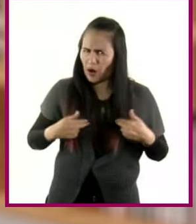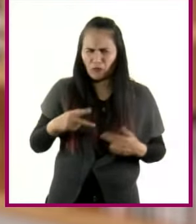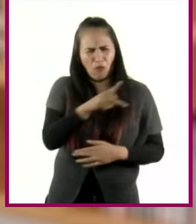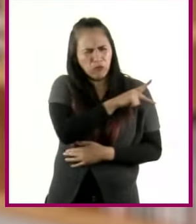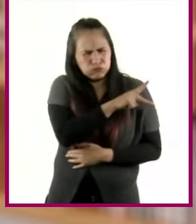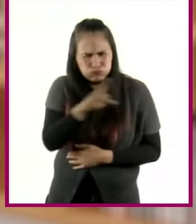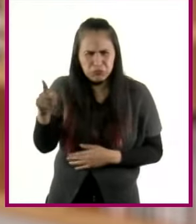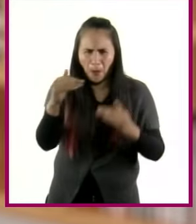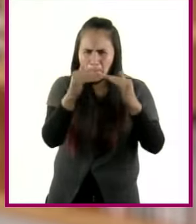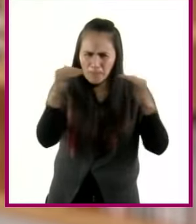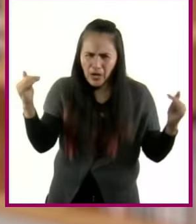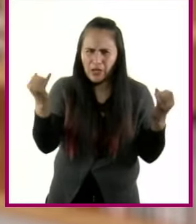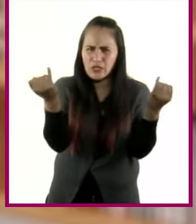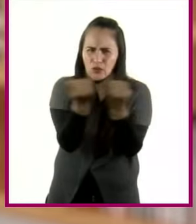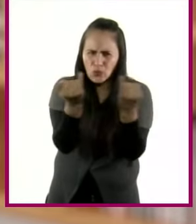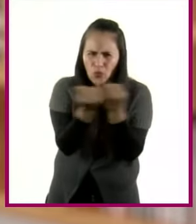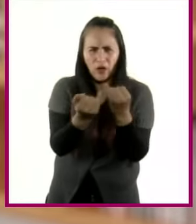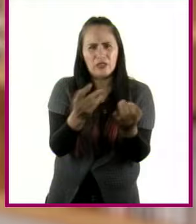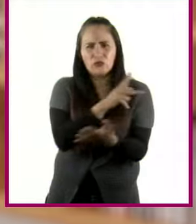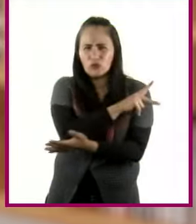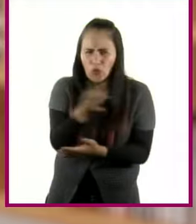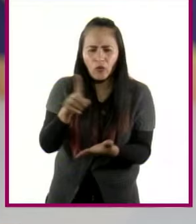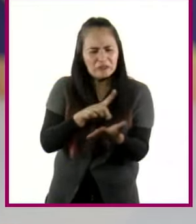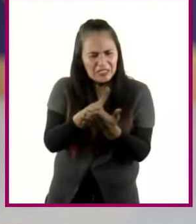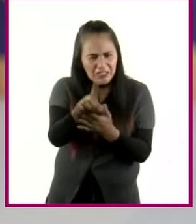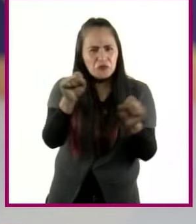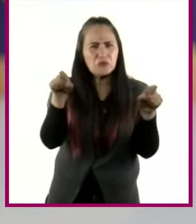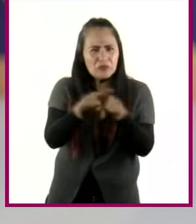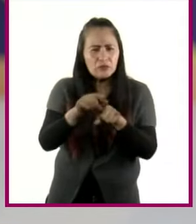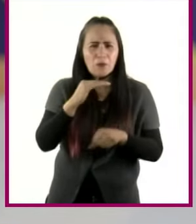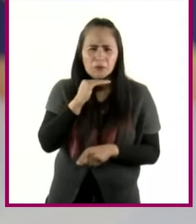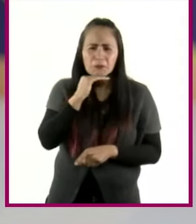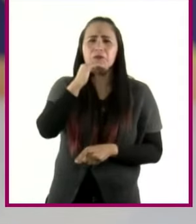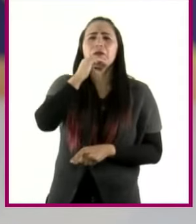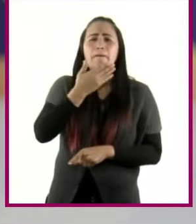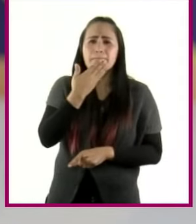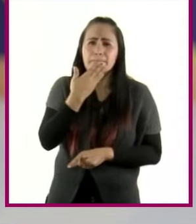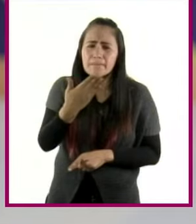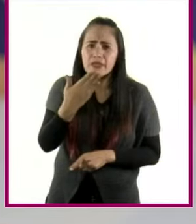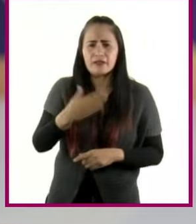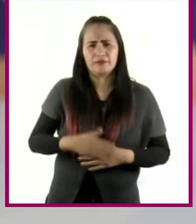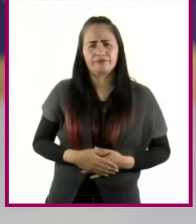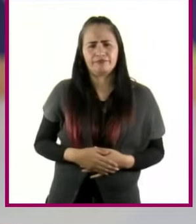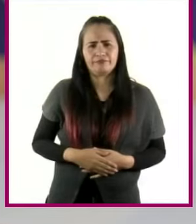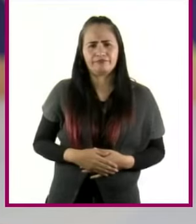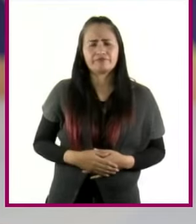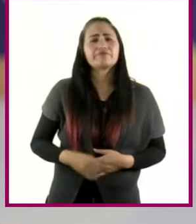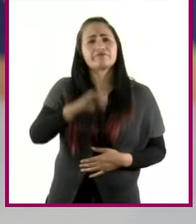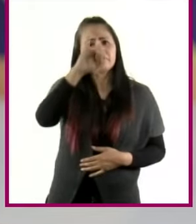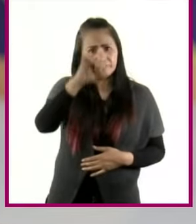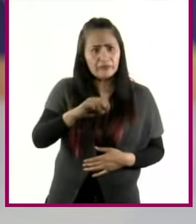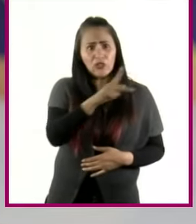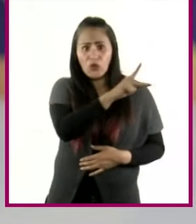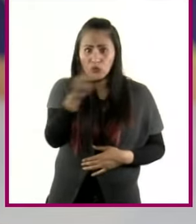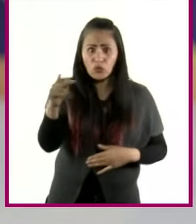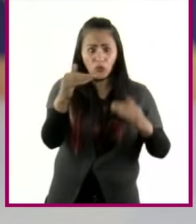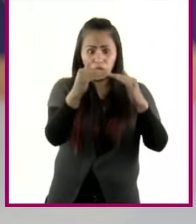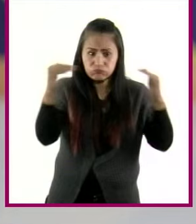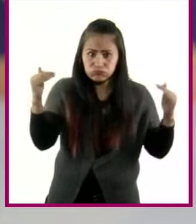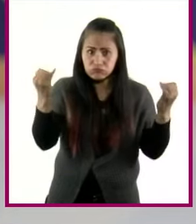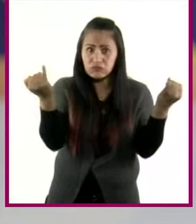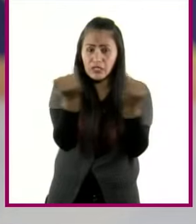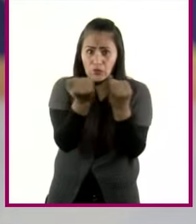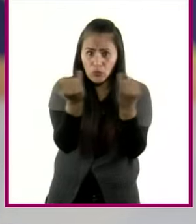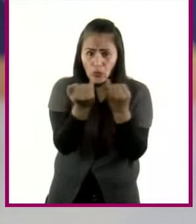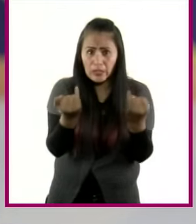los mismos derechos y deberíamos ser tratados dignamente. En eso estoy de acuerdo contigo. Si todos somos iguales, entonces